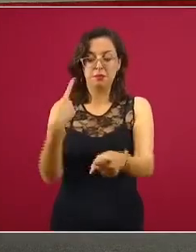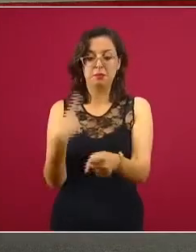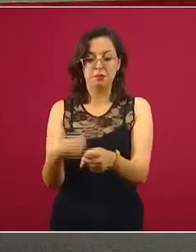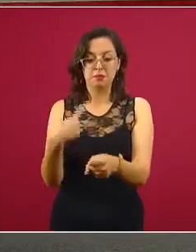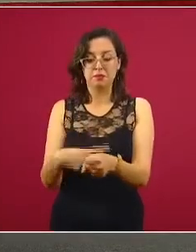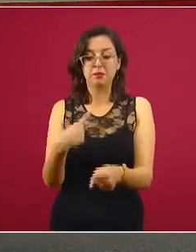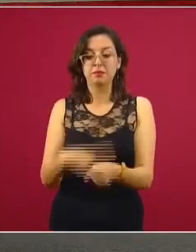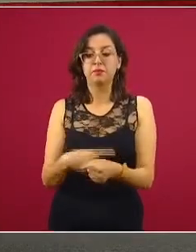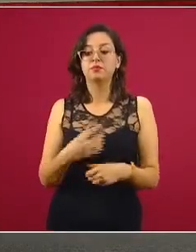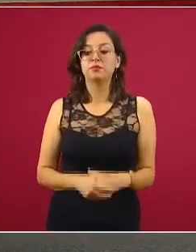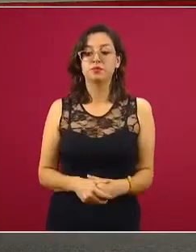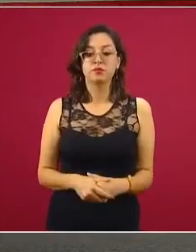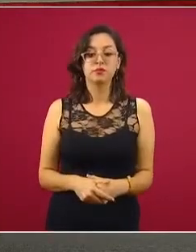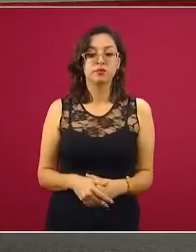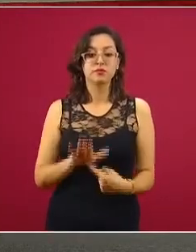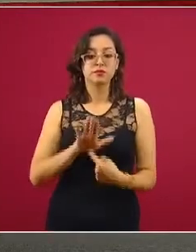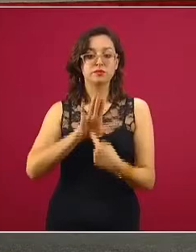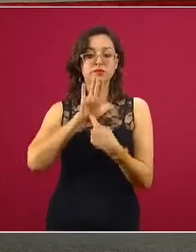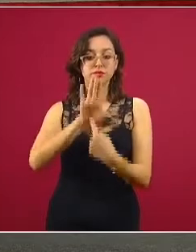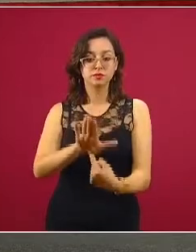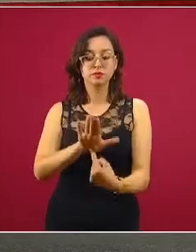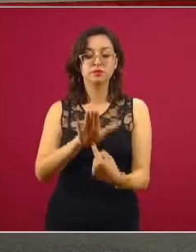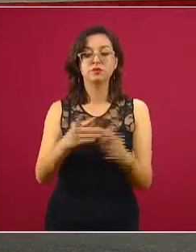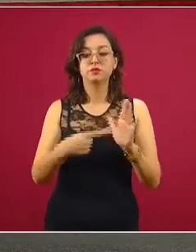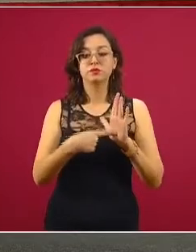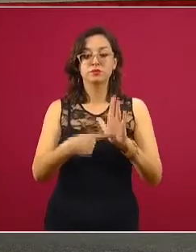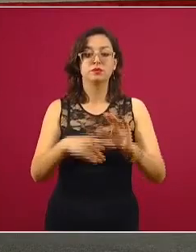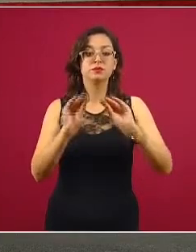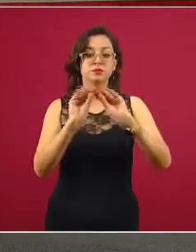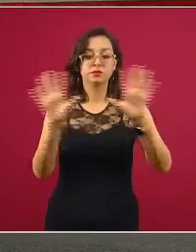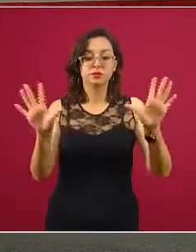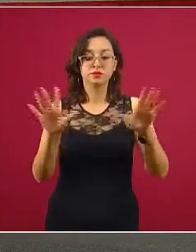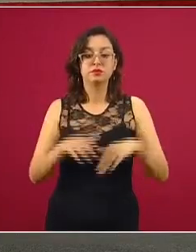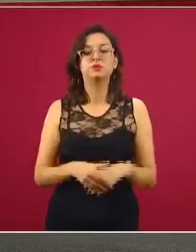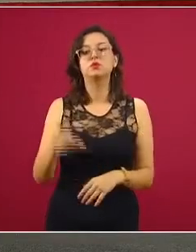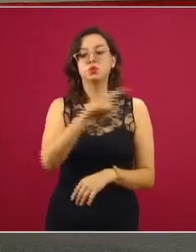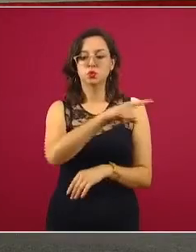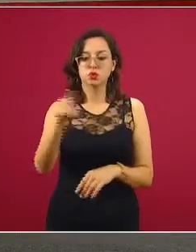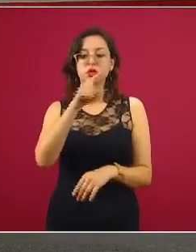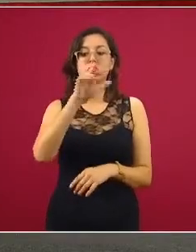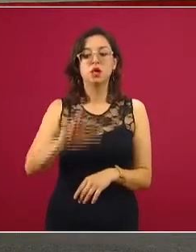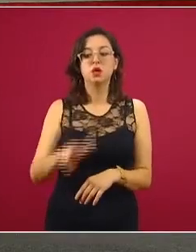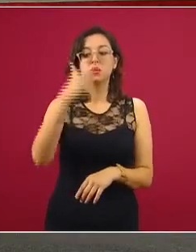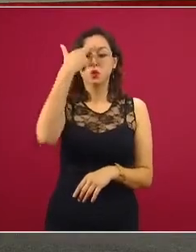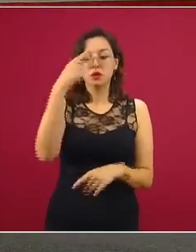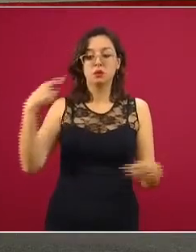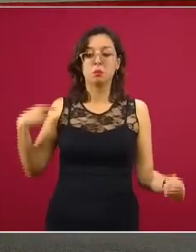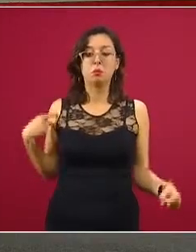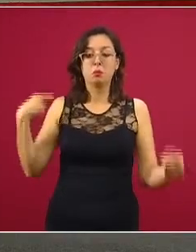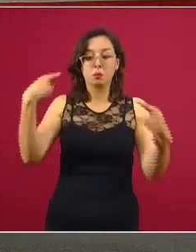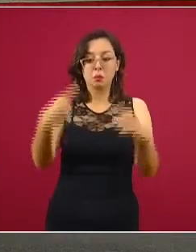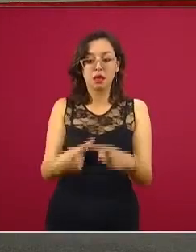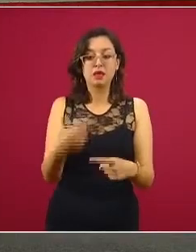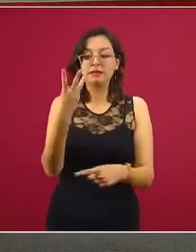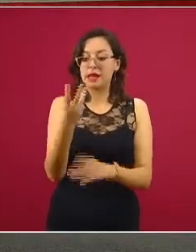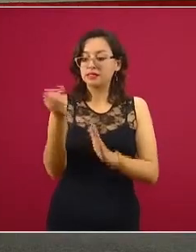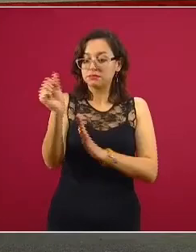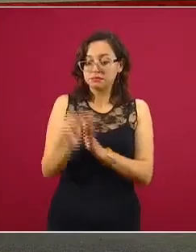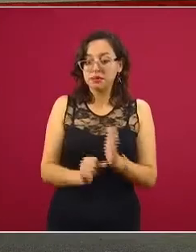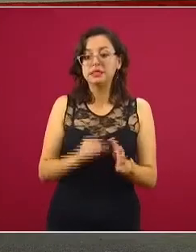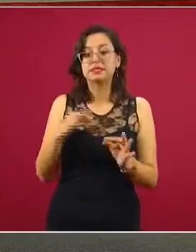muy panorámica para que ustedes, en su caso, recuerden lo que hemos estado comentando desde hace 3